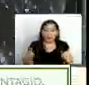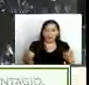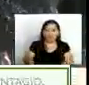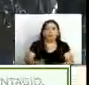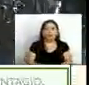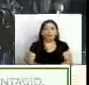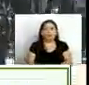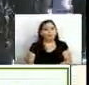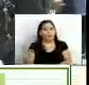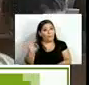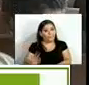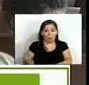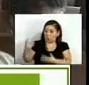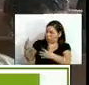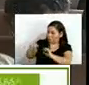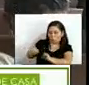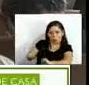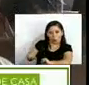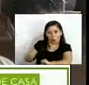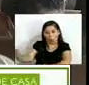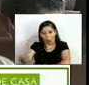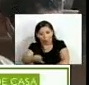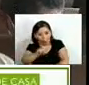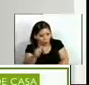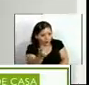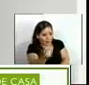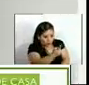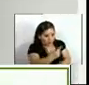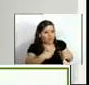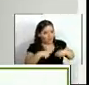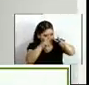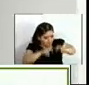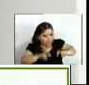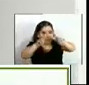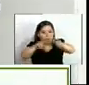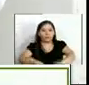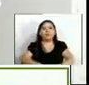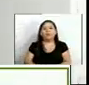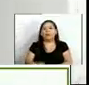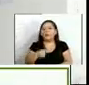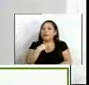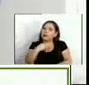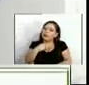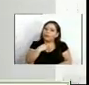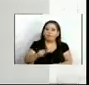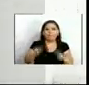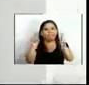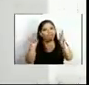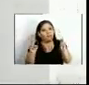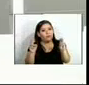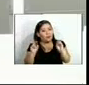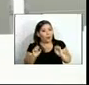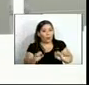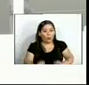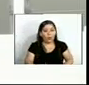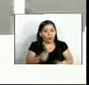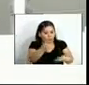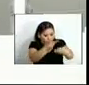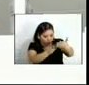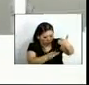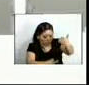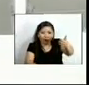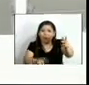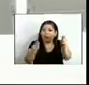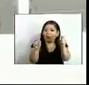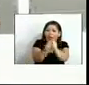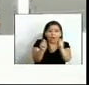es preferible usarla para los vivos. Hay situaciones en que difícilmente se puede obtener registros